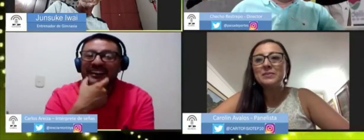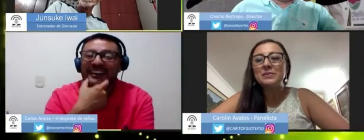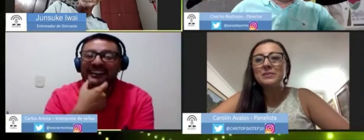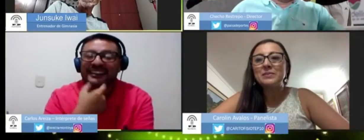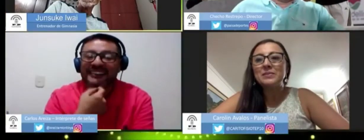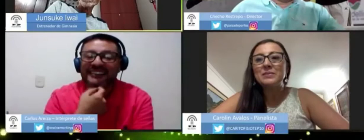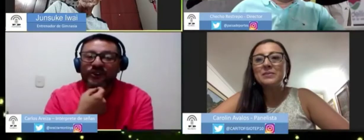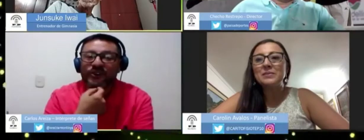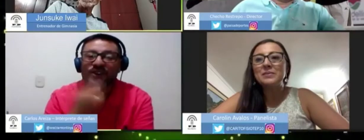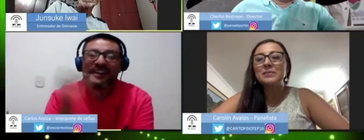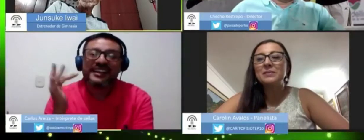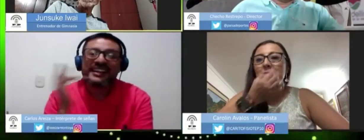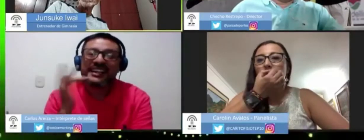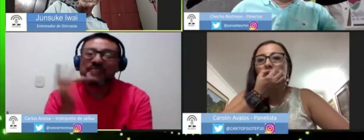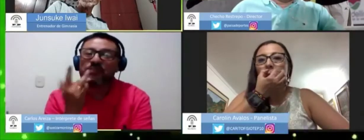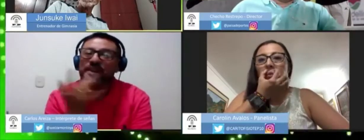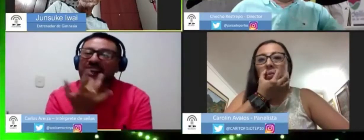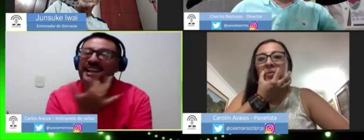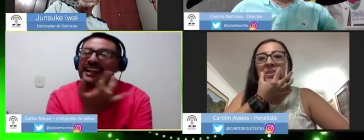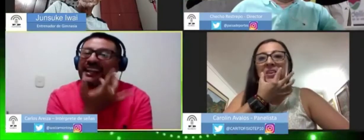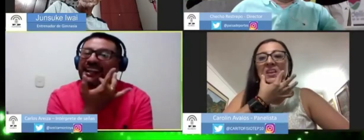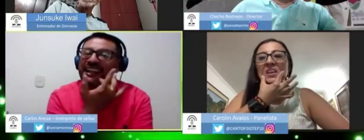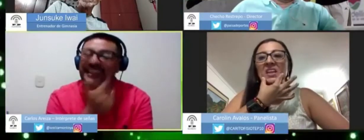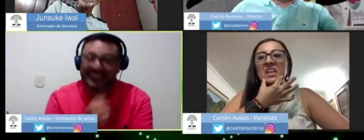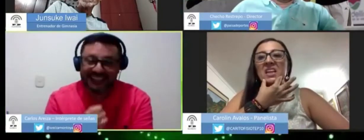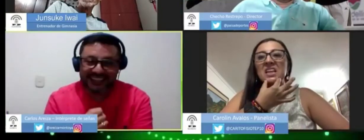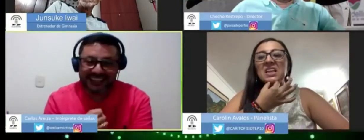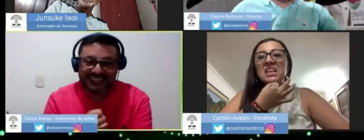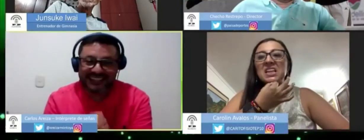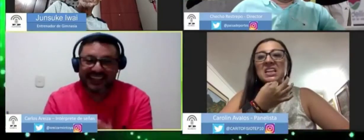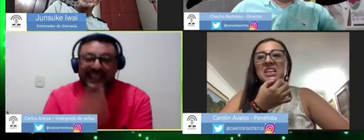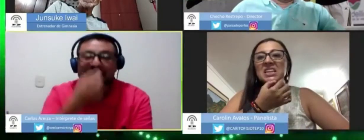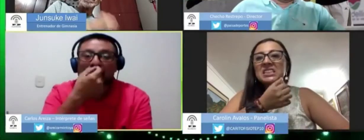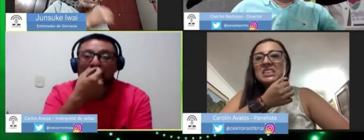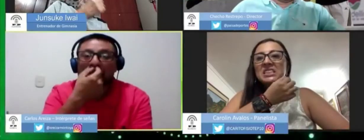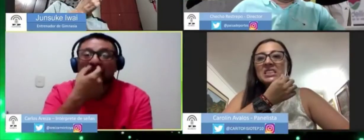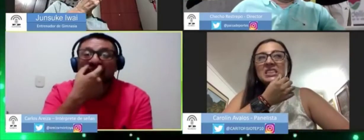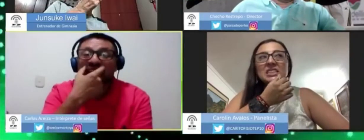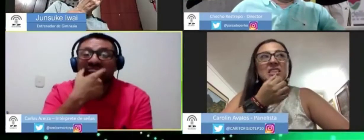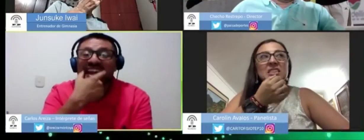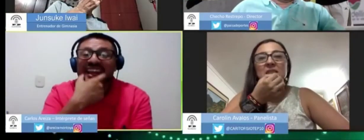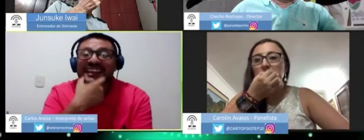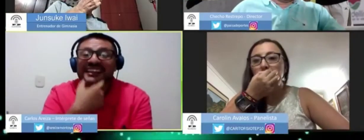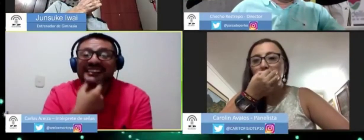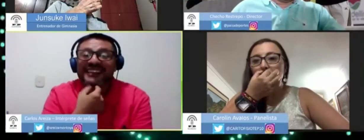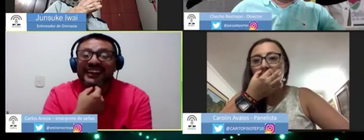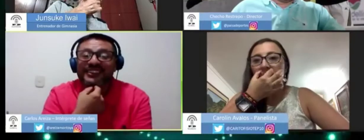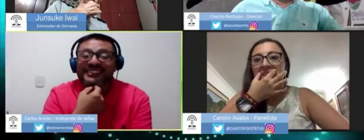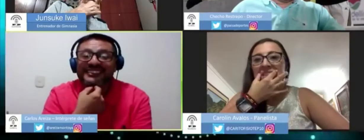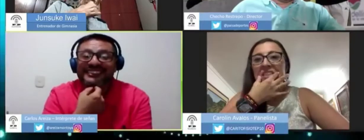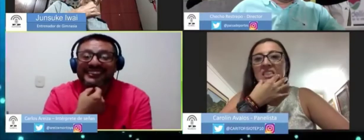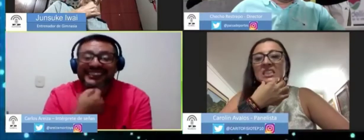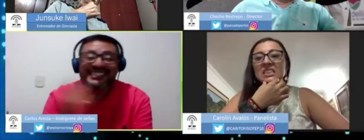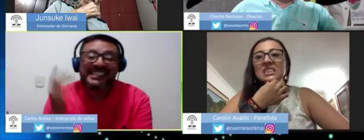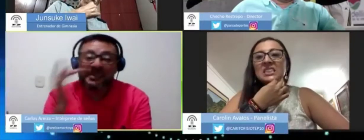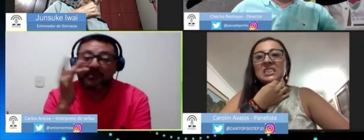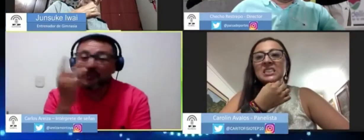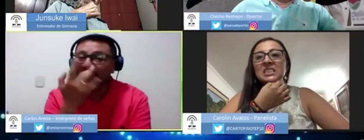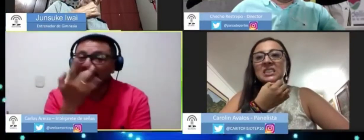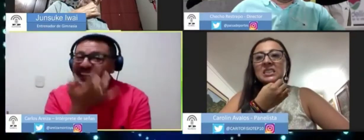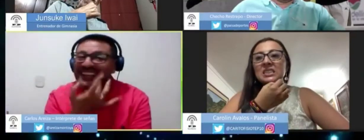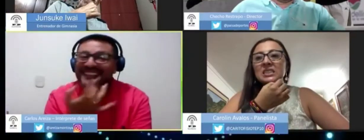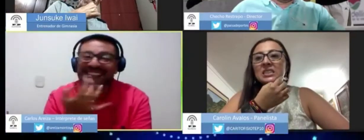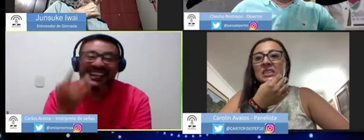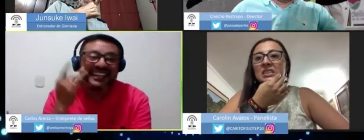el candado y ponerle las canas. El candado y